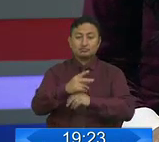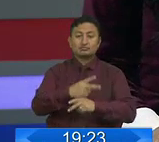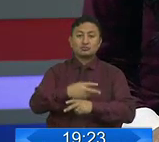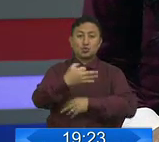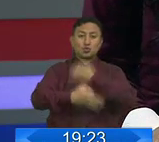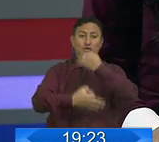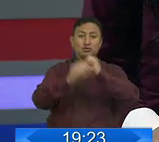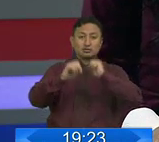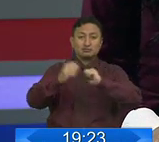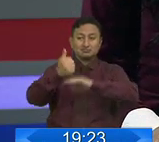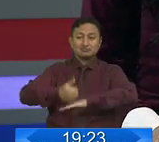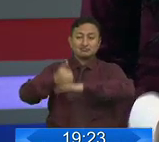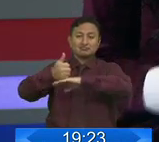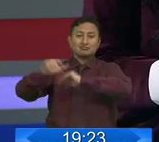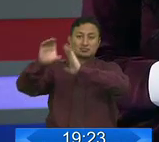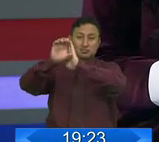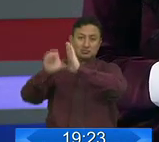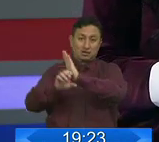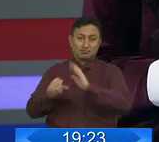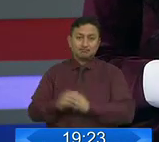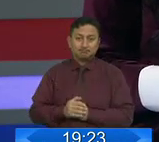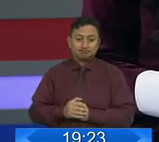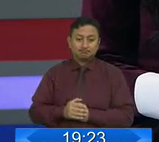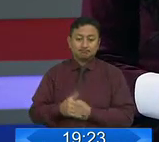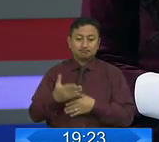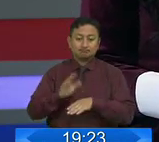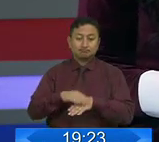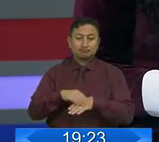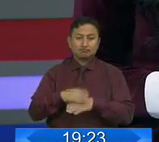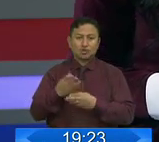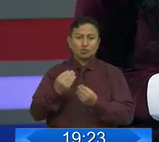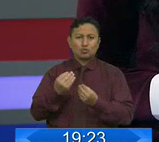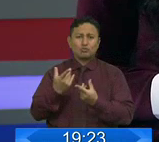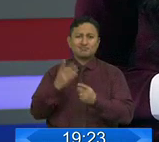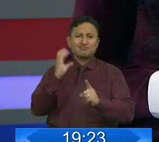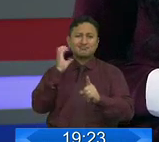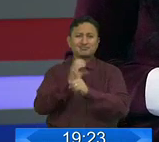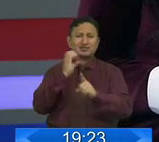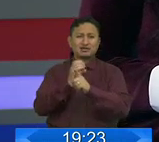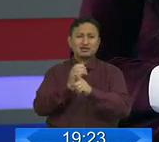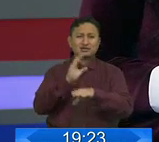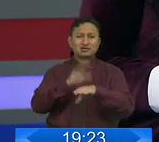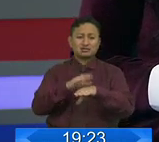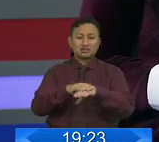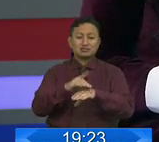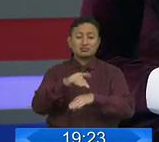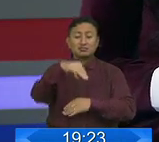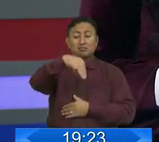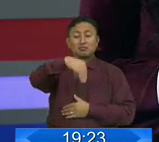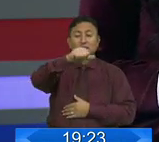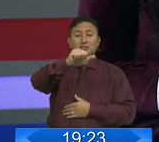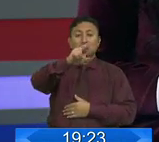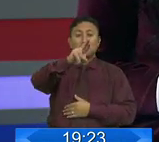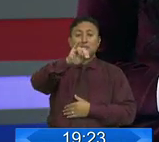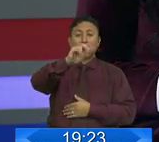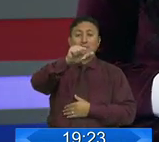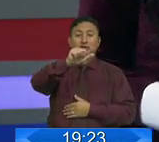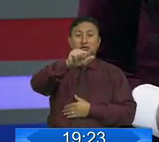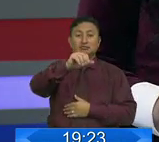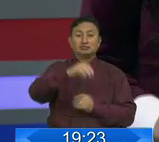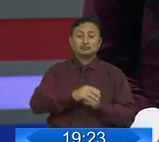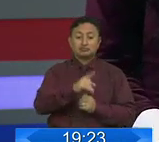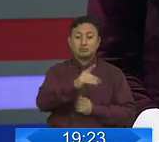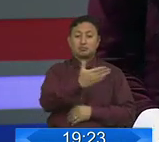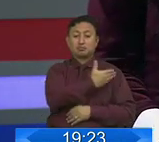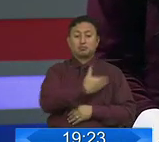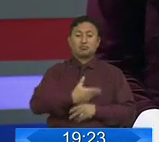Corte Constitucional. Esto tras las fuertes críticas que se han registrado por la elección de María del Carmen Maldonado como presidenta